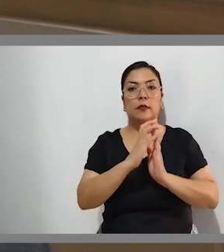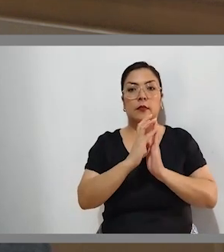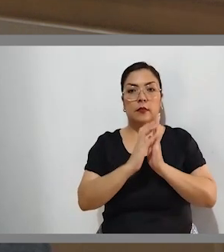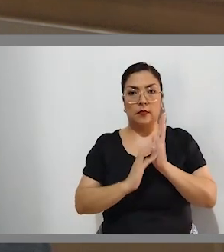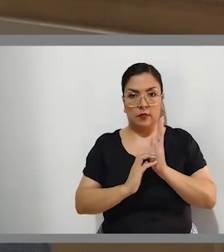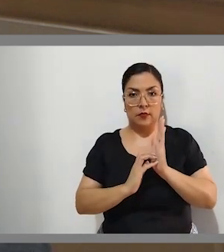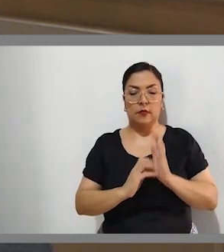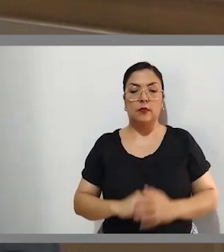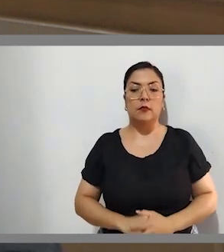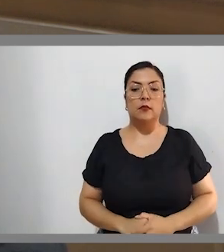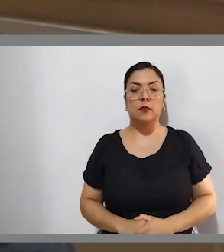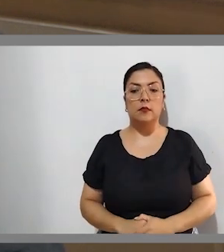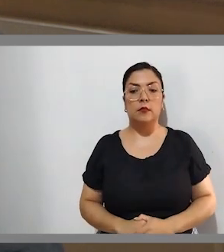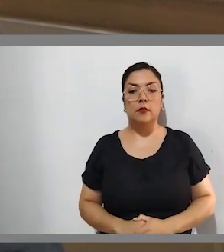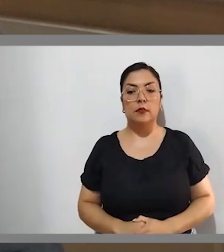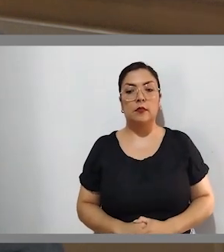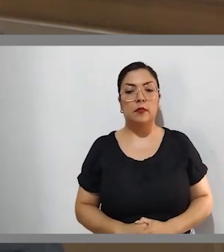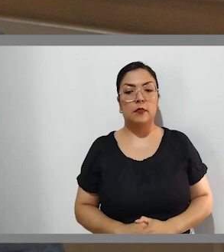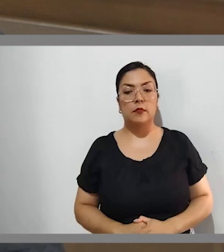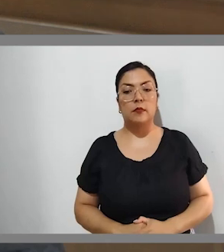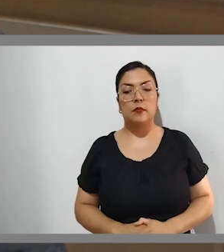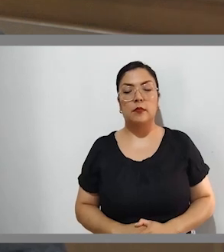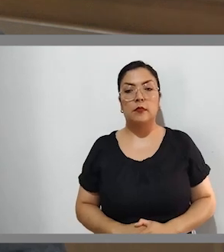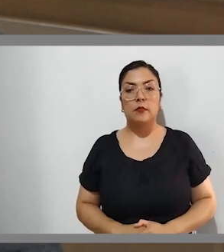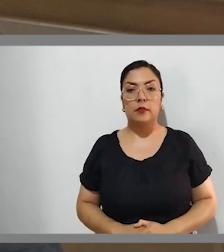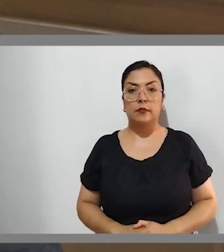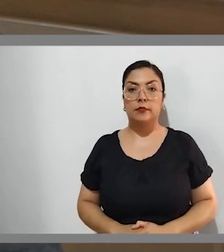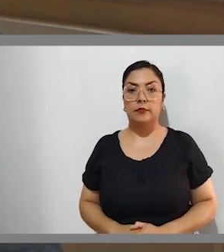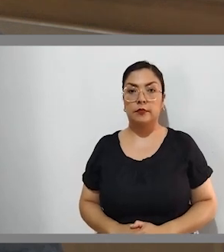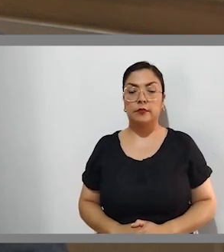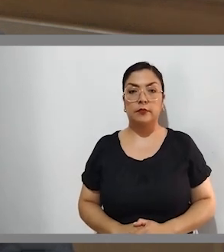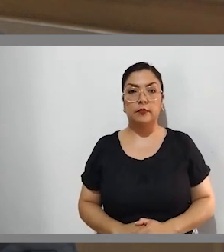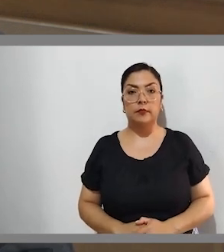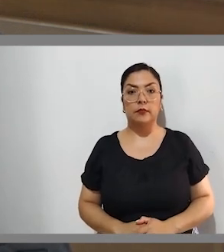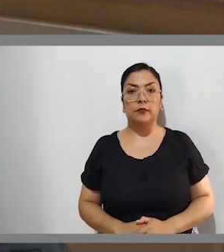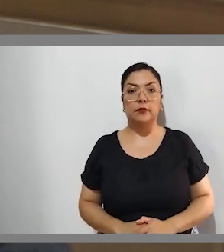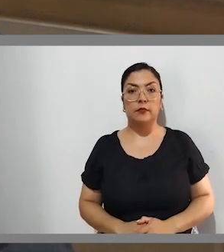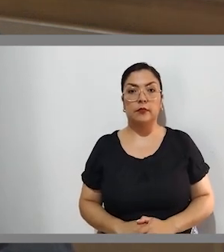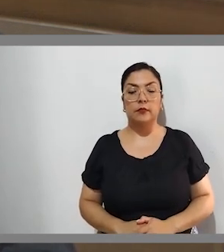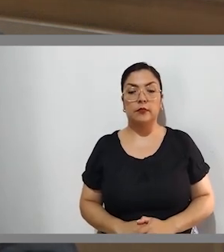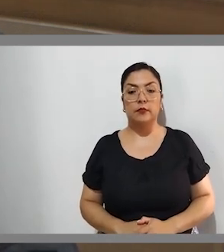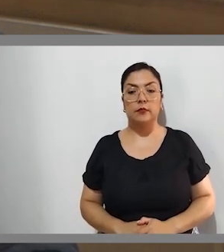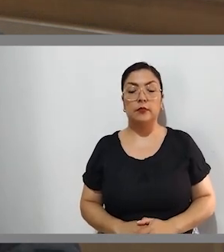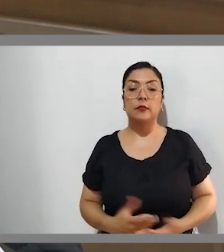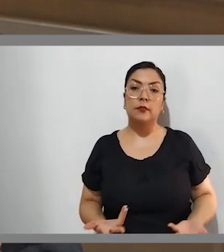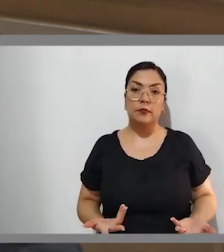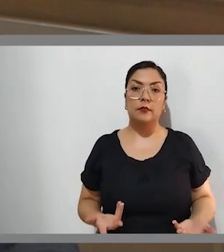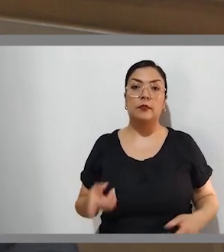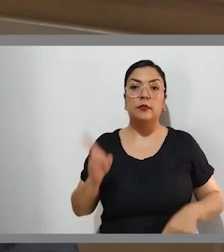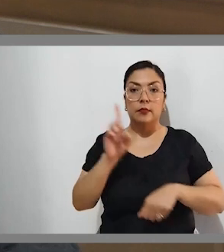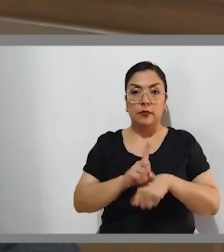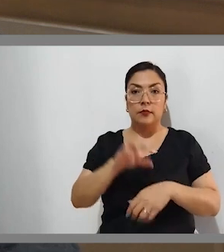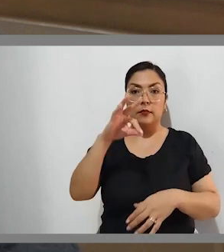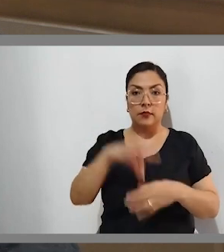del presupuesto destinado para la adquisición de estos materiales. Es lo que sucede una vez que termina